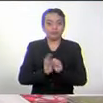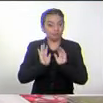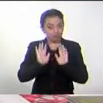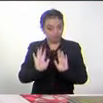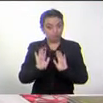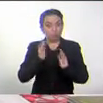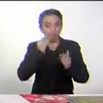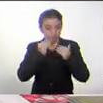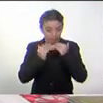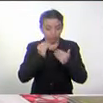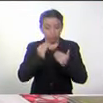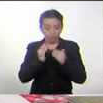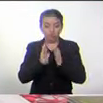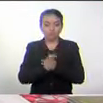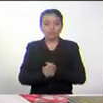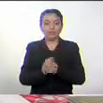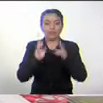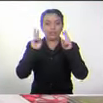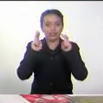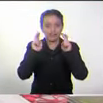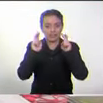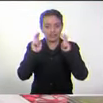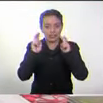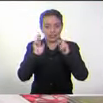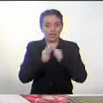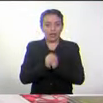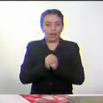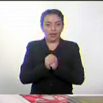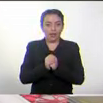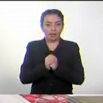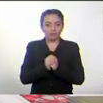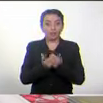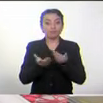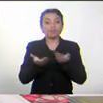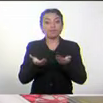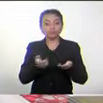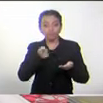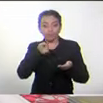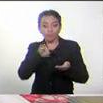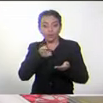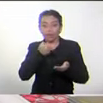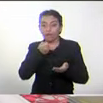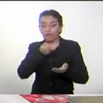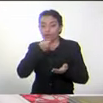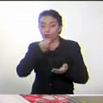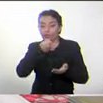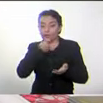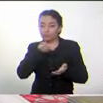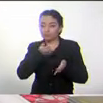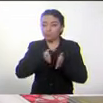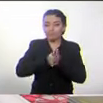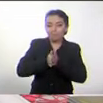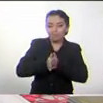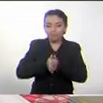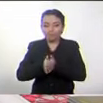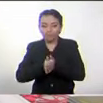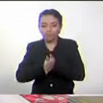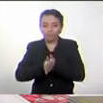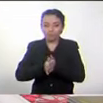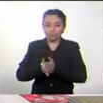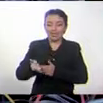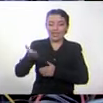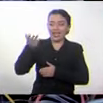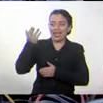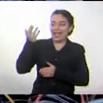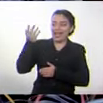Antes de iniciar con la temática, te presento un pequeño dato curioso. Durante muchos años existió una fuerte